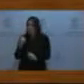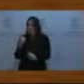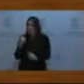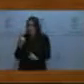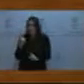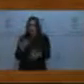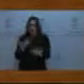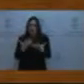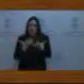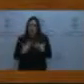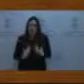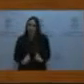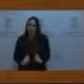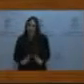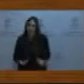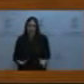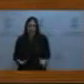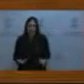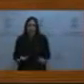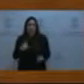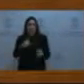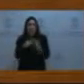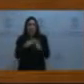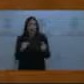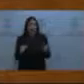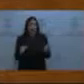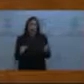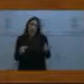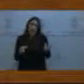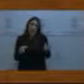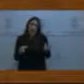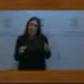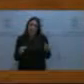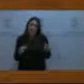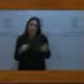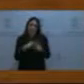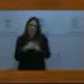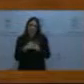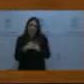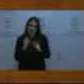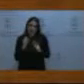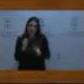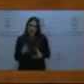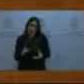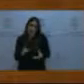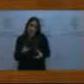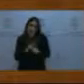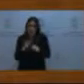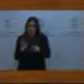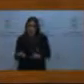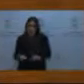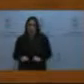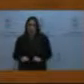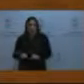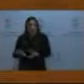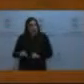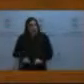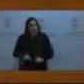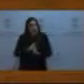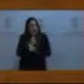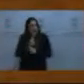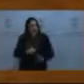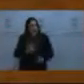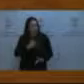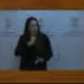desesperar. En Asturias, las cosas, consejeras, se están poniendo muy crudas en materia de adopciones. La adopción internacional es muy